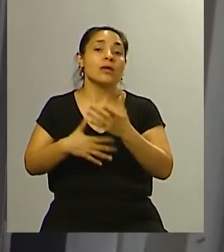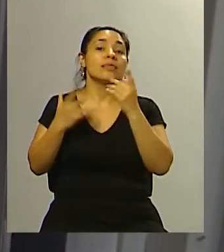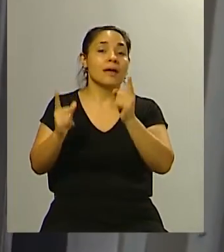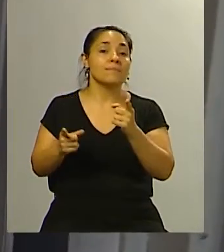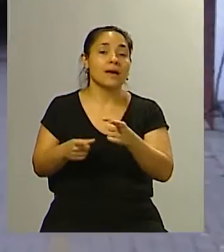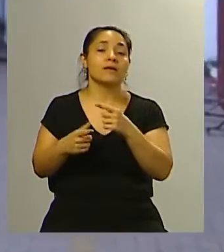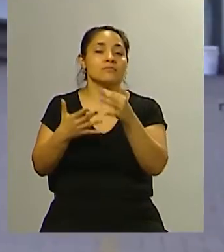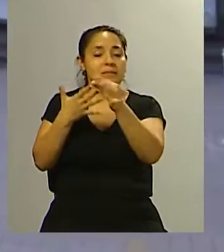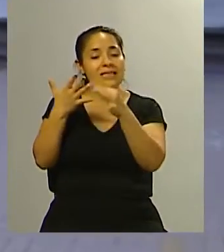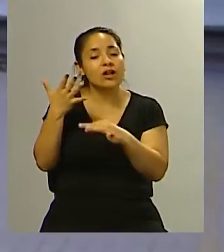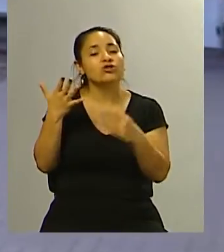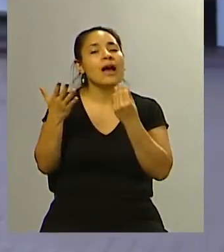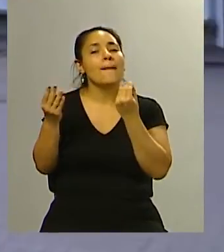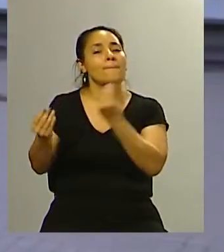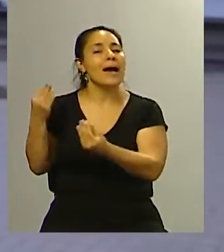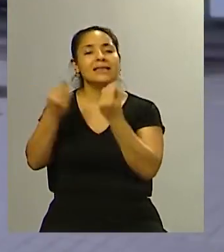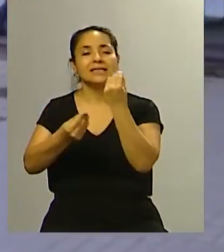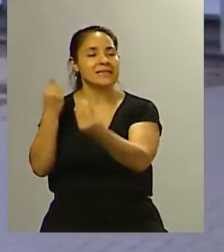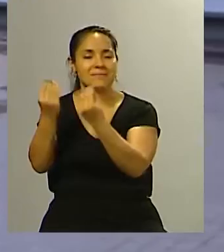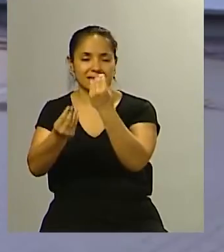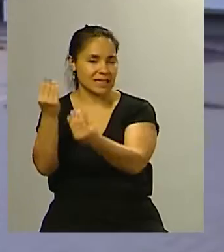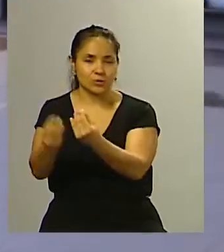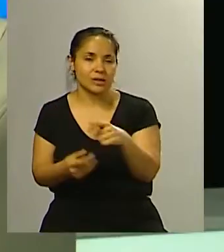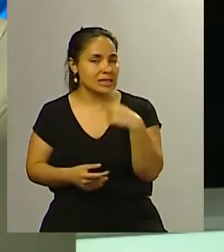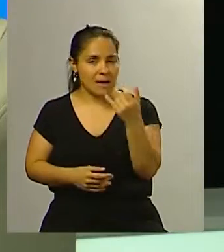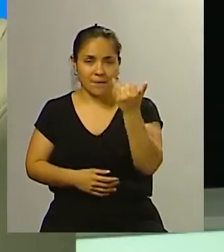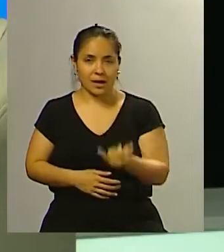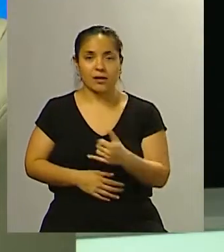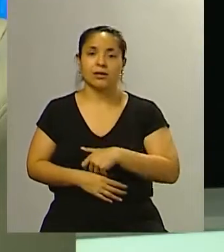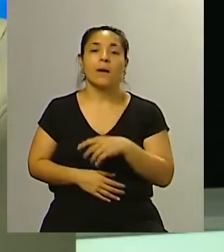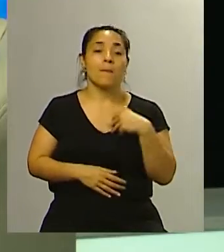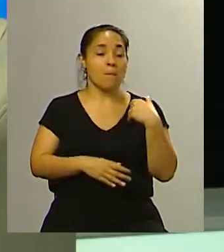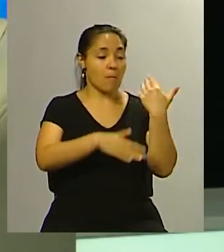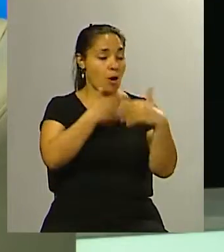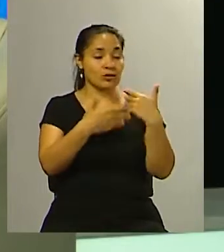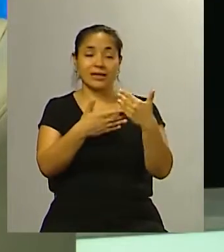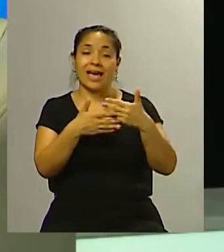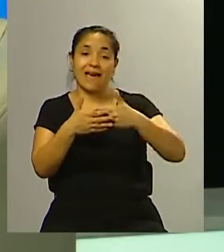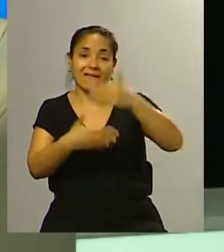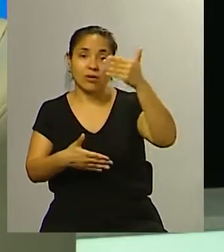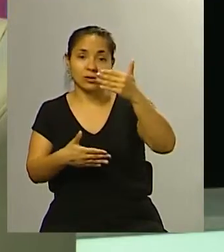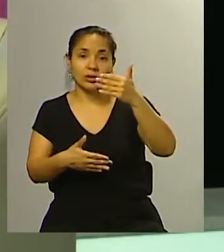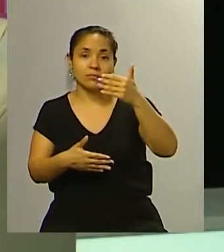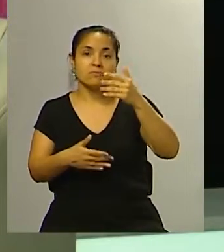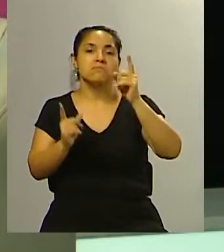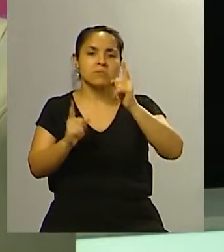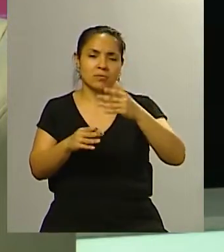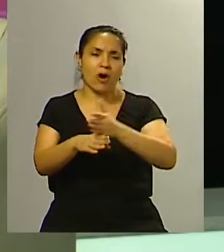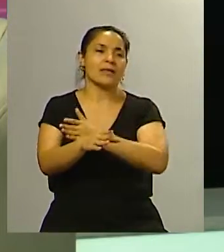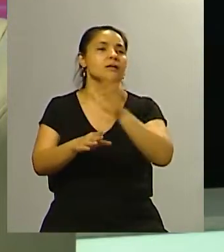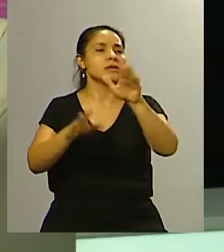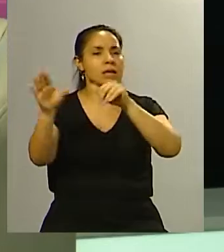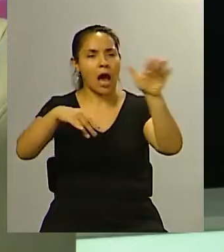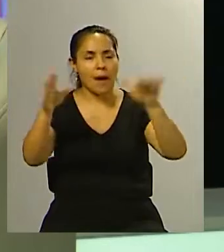en esa construcción. Te diría que no existe un proceso de evaluación en el cual no seamos involucrados, ya sea en